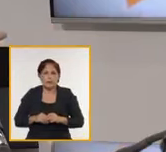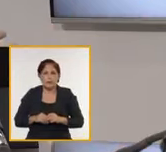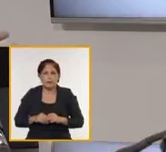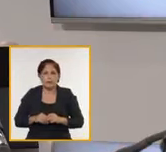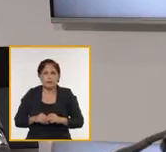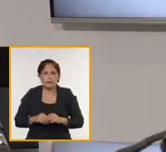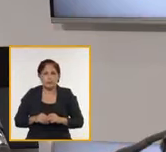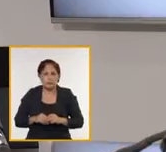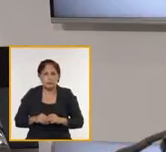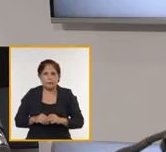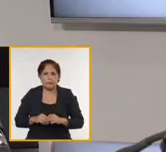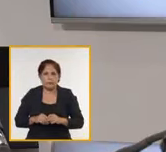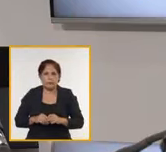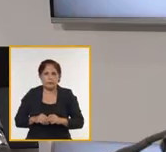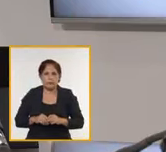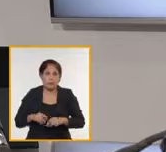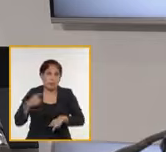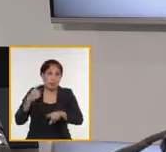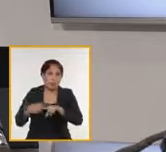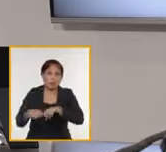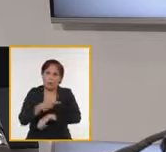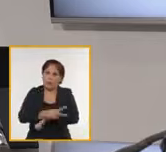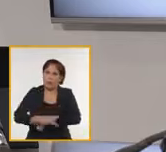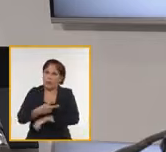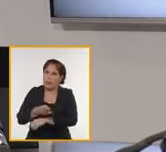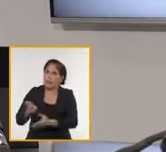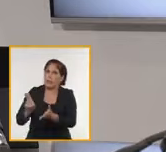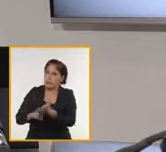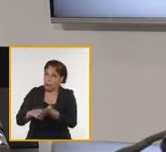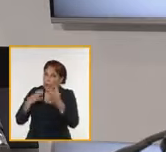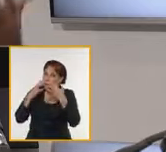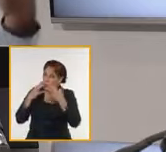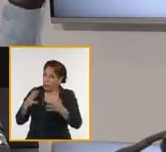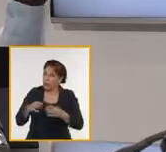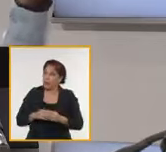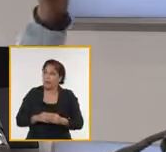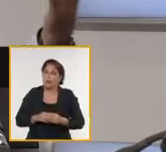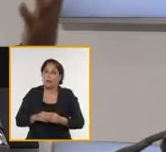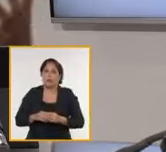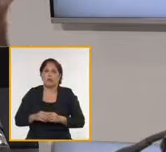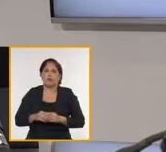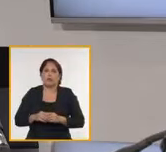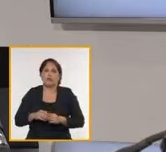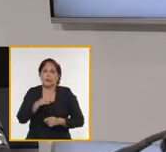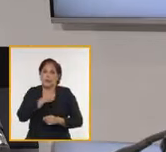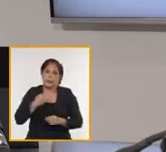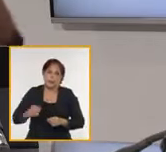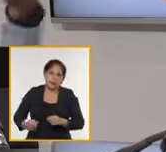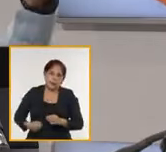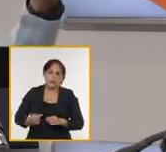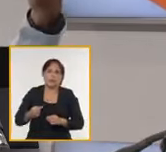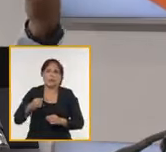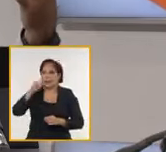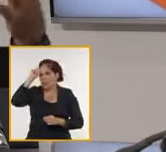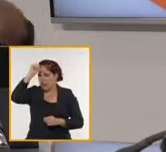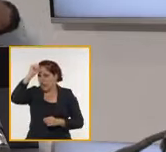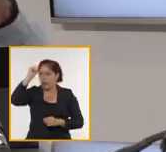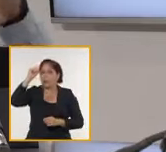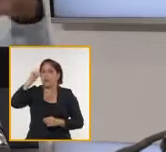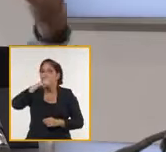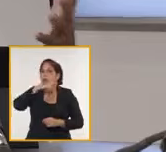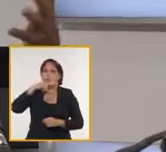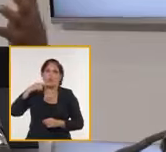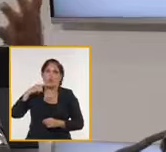de esta cumbre. Y además son países considerables, son países como China, como India, como